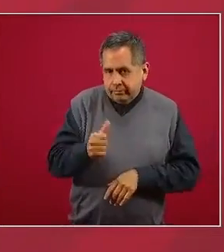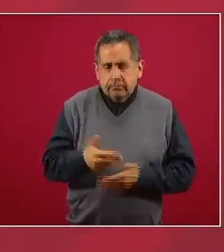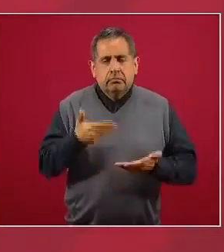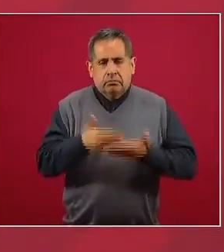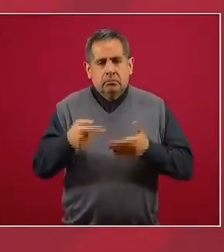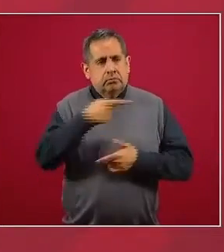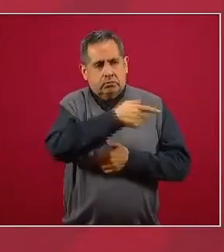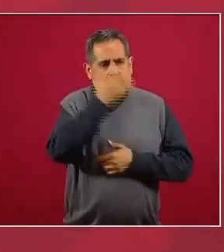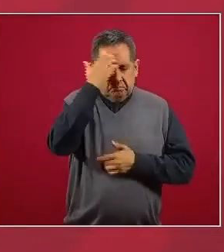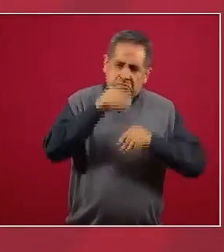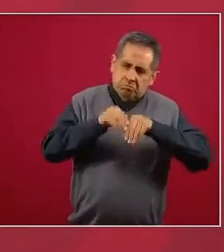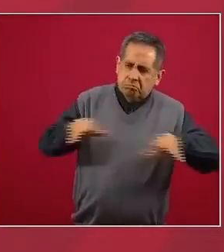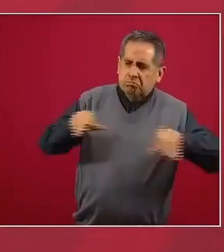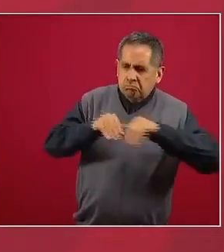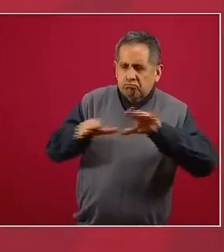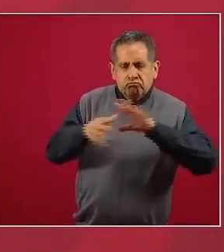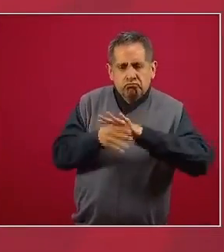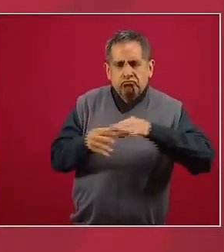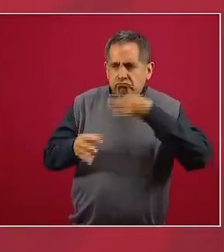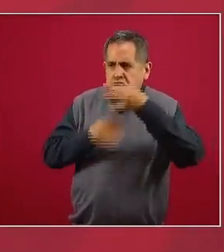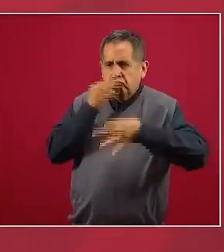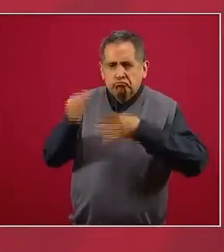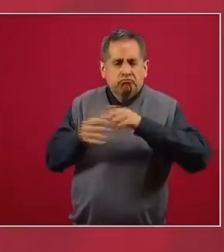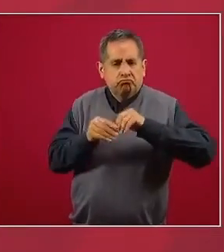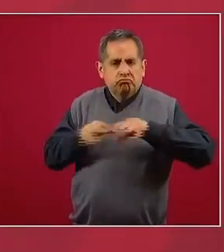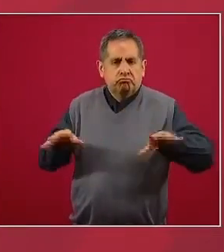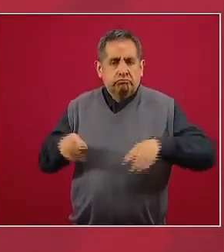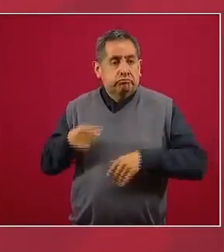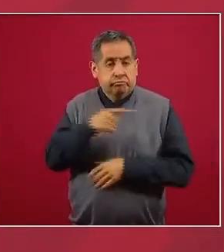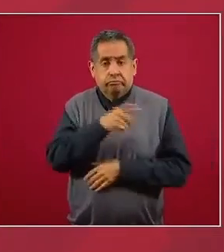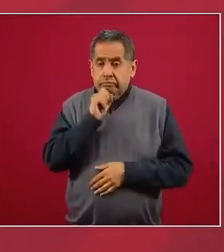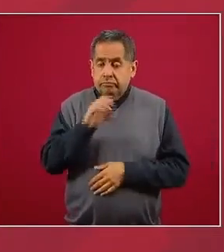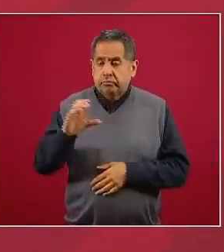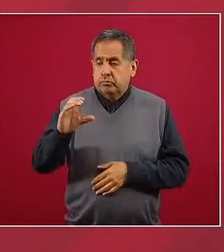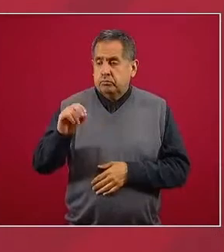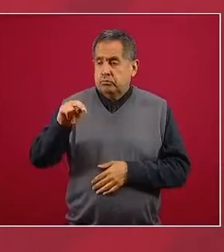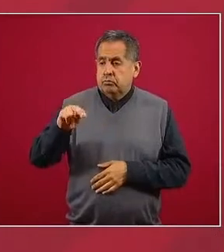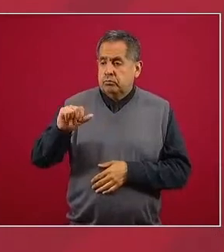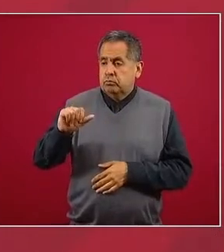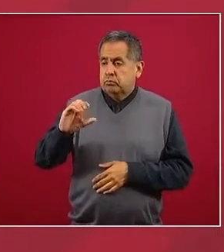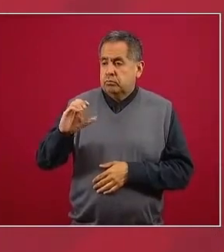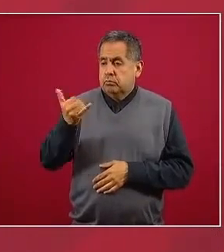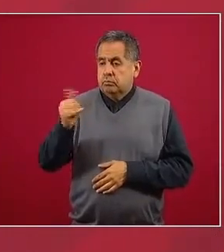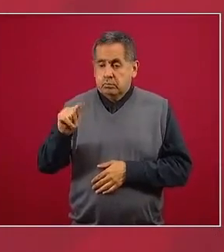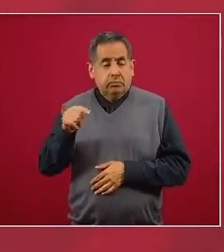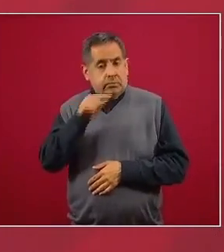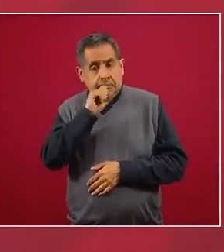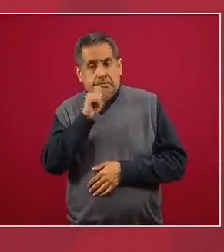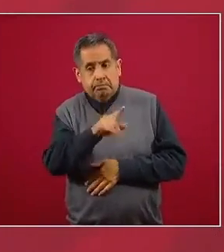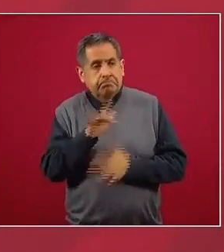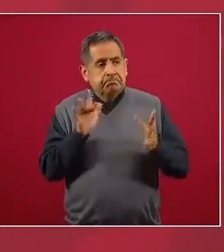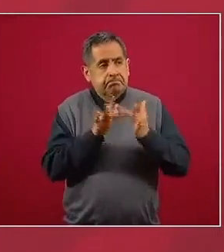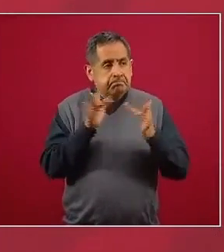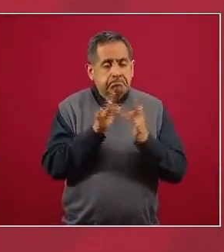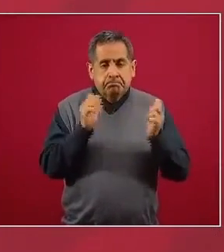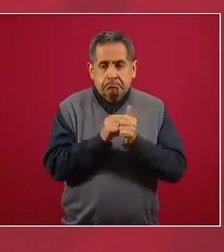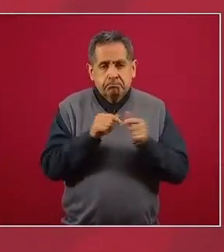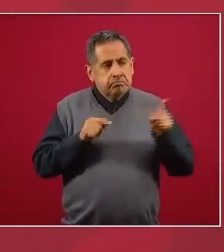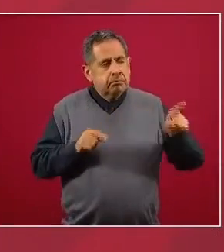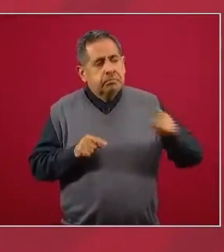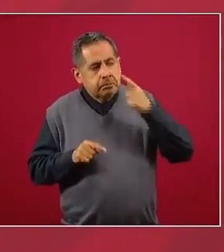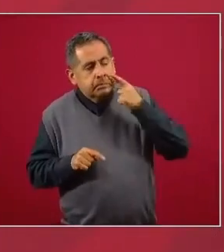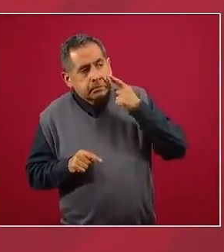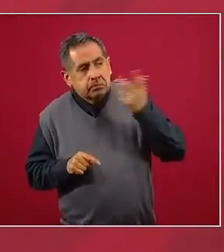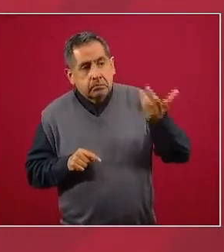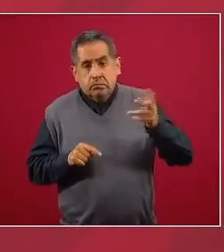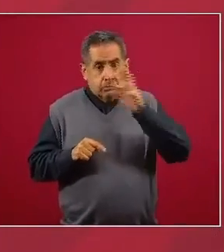ya se conoce un poco más, precisamente el CONACYT ha estado en vinculación con sus contrapartes